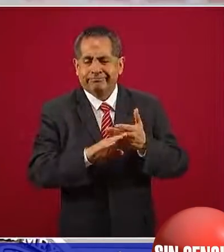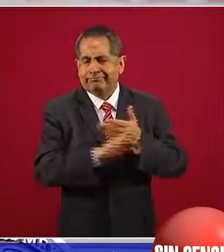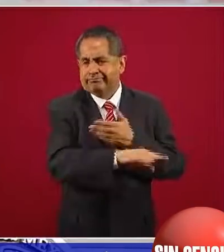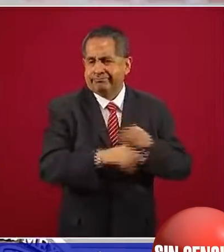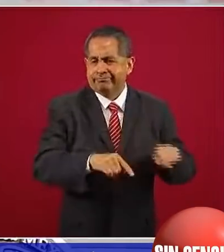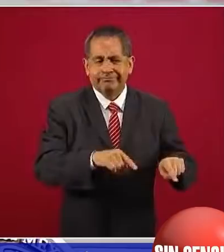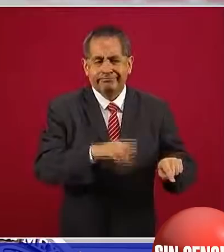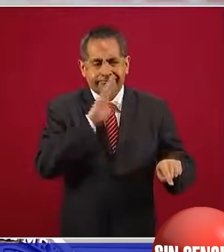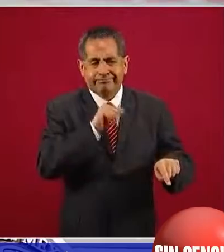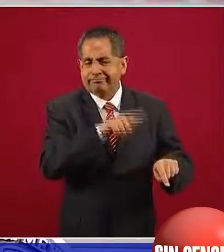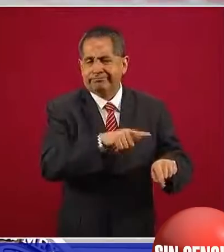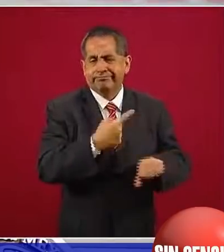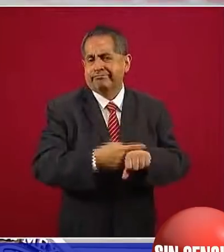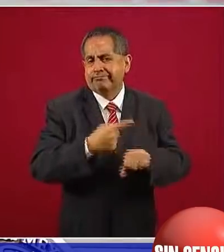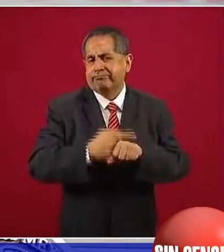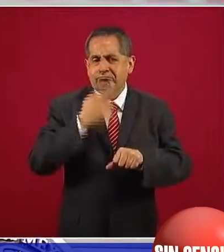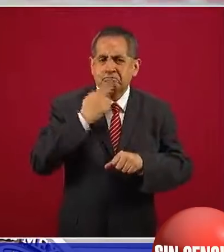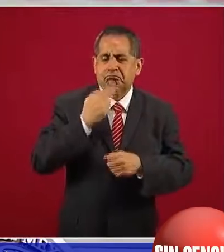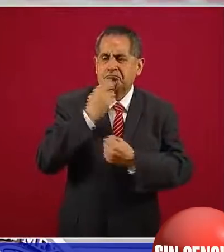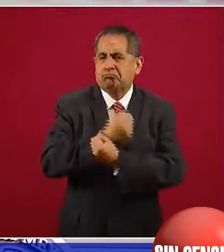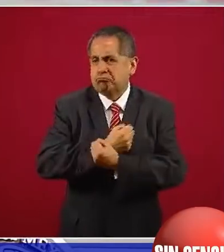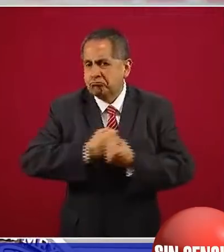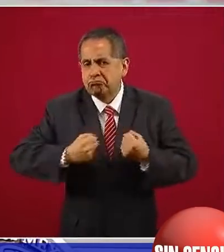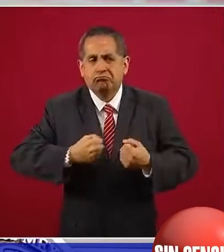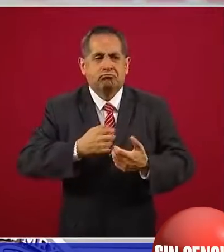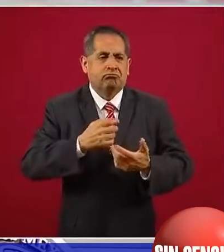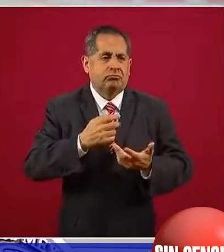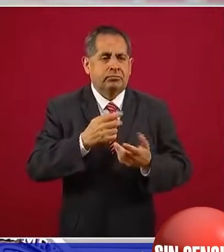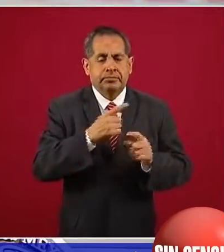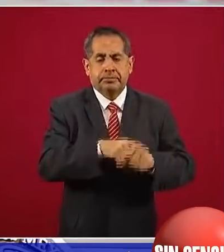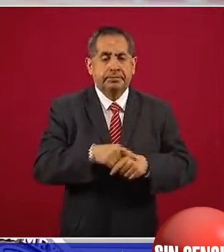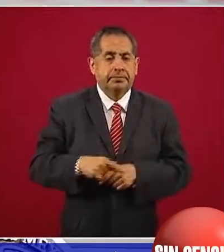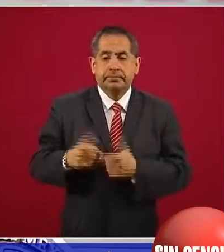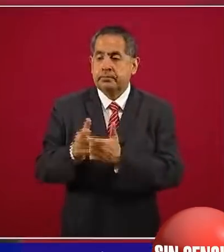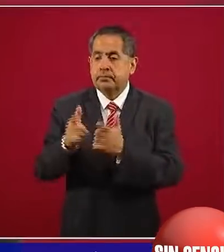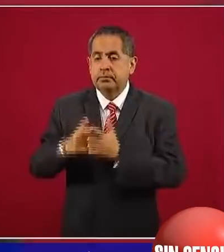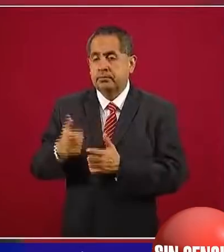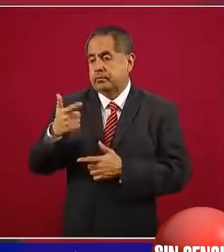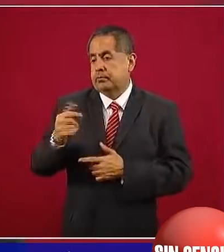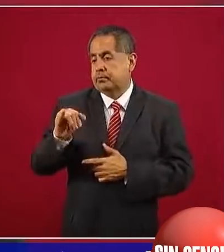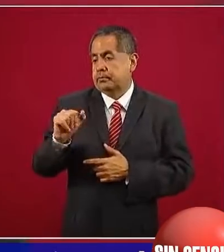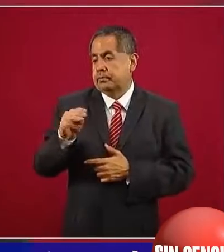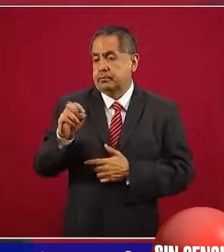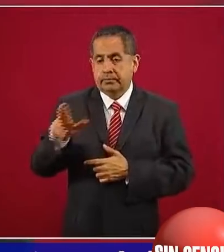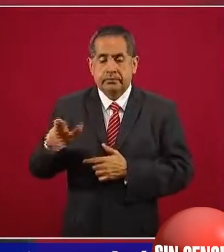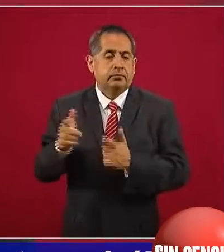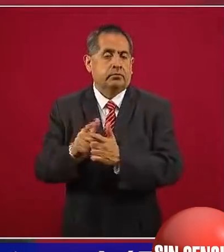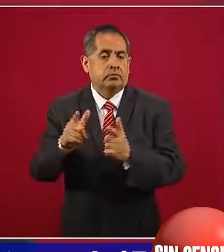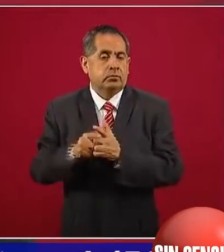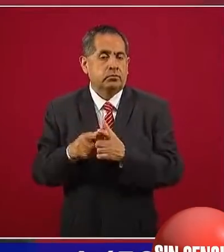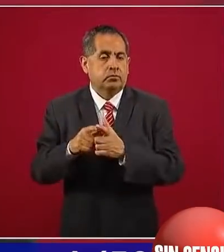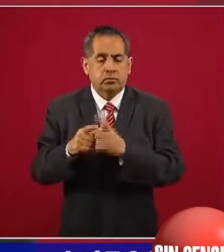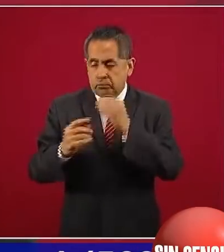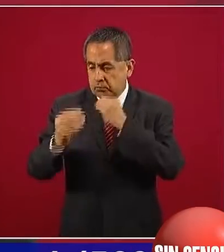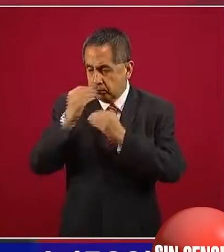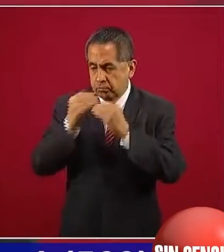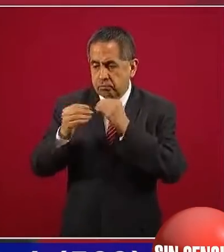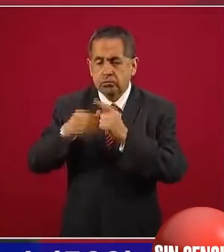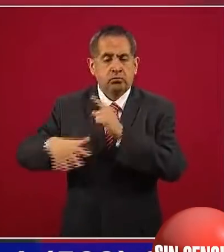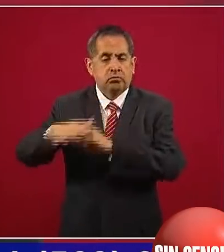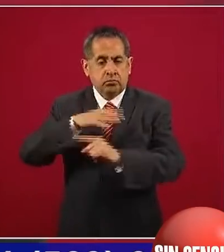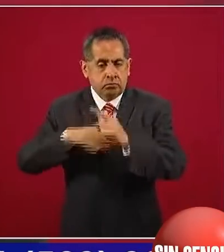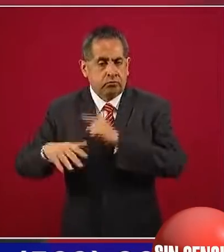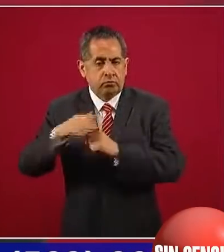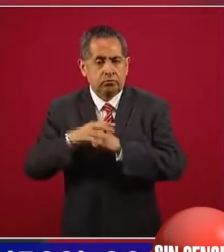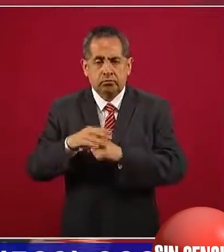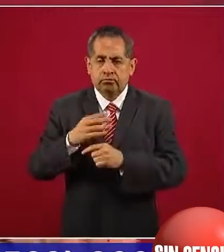de esta epidemia. Y este grupo hoy se llama GISAMAC, Grupo Intersectorial de Salud, Alimentación, Medio Ambiente y